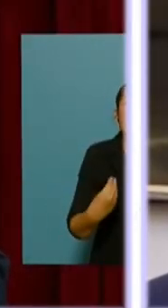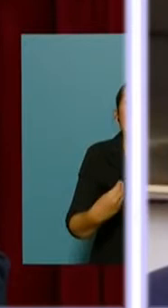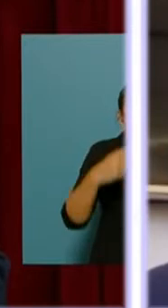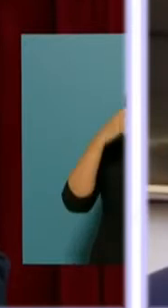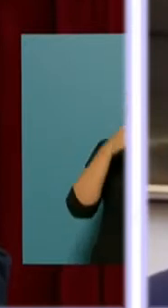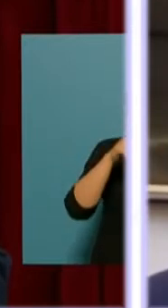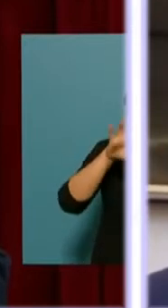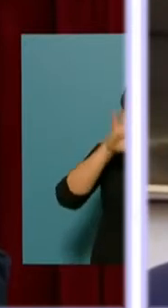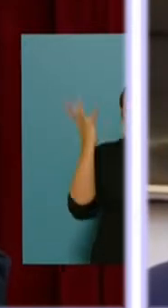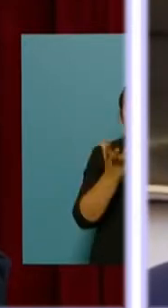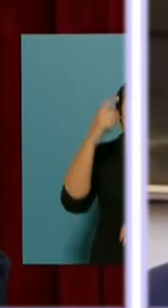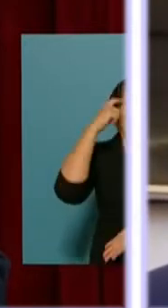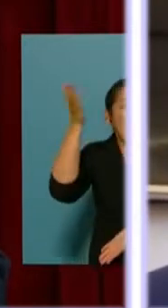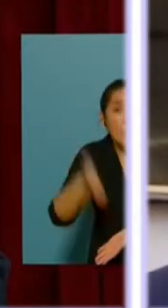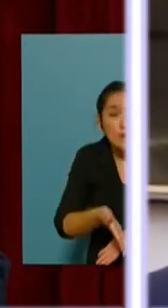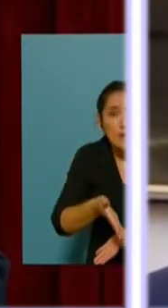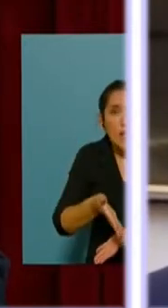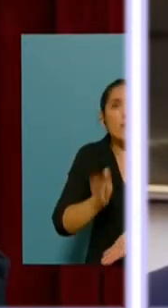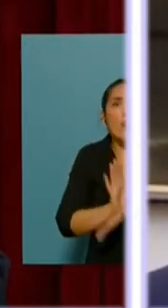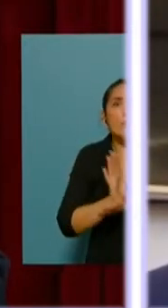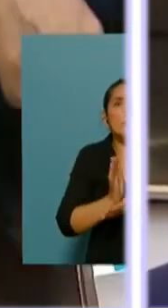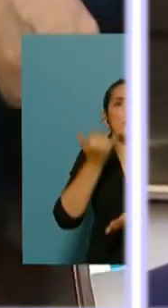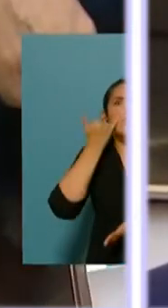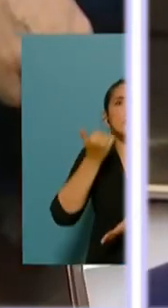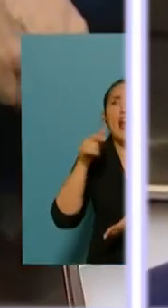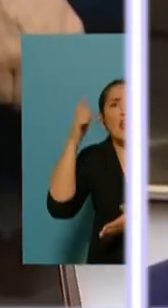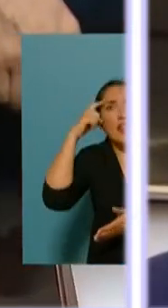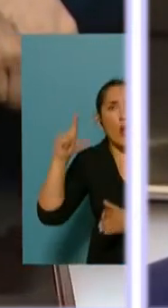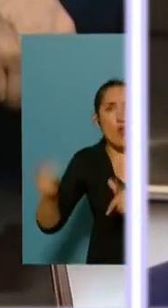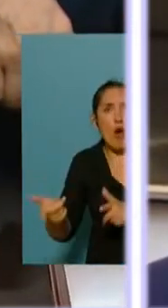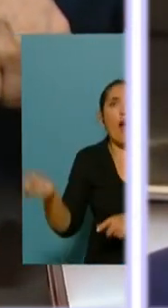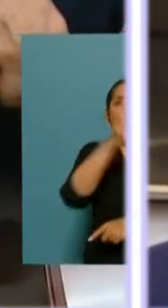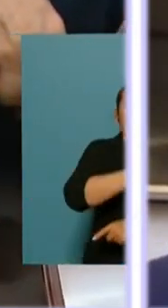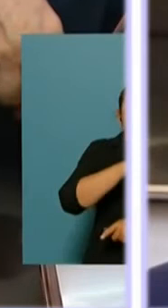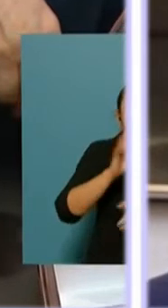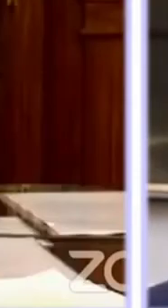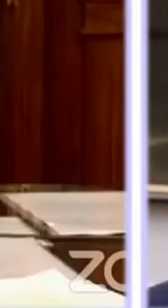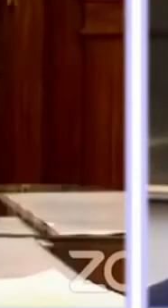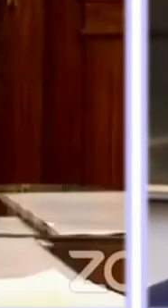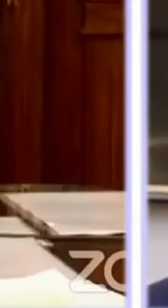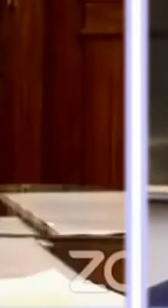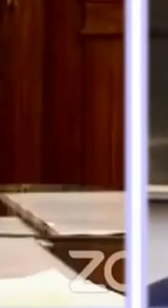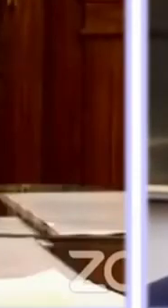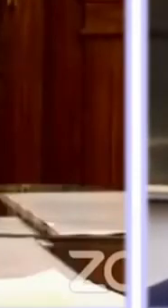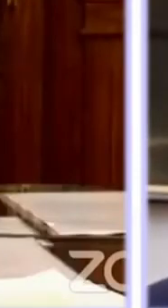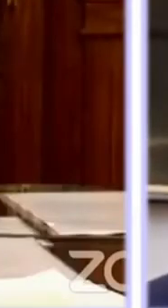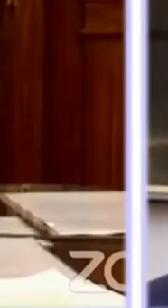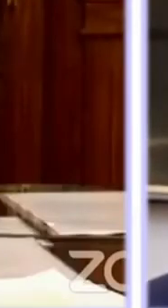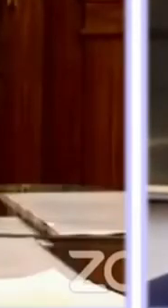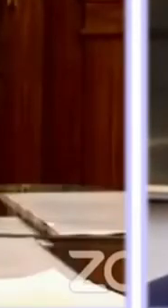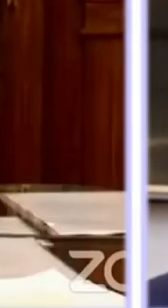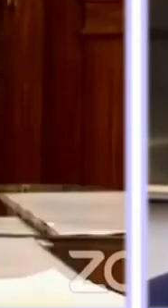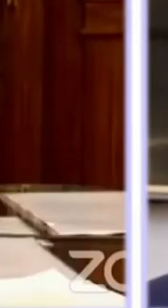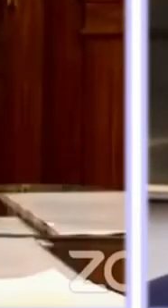que Massa, Alberto Fernández y Cristina Fernández y eventualmente Máximo Kirchner y la Cámpora tenían diferencias de criterio,